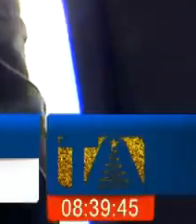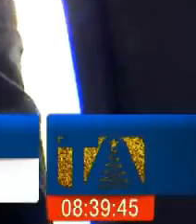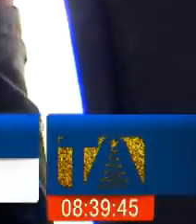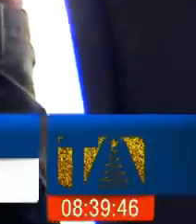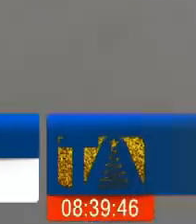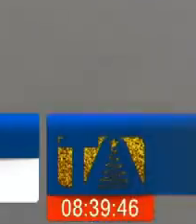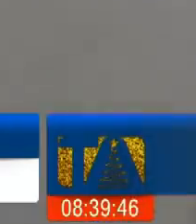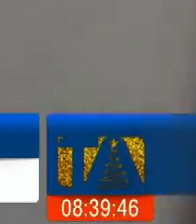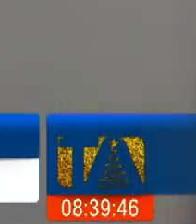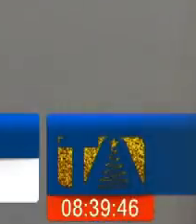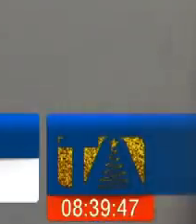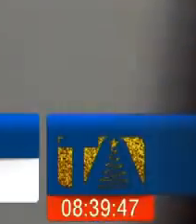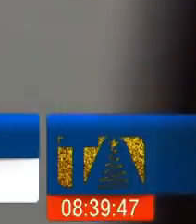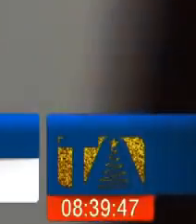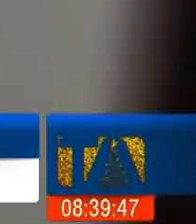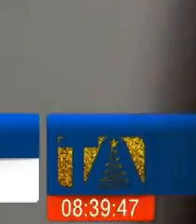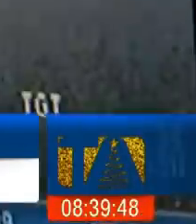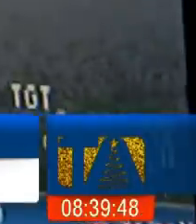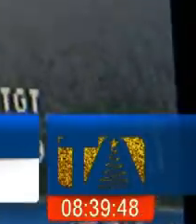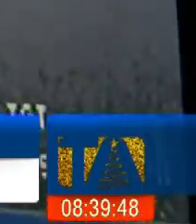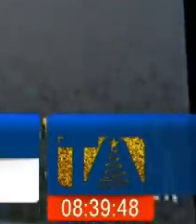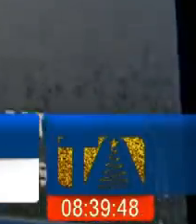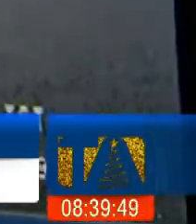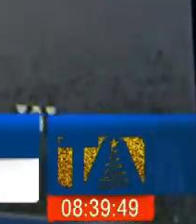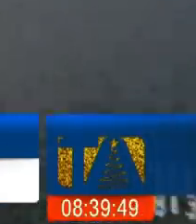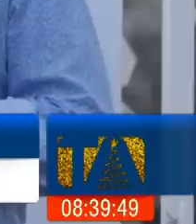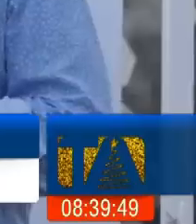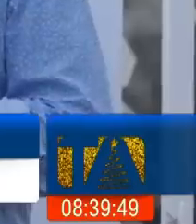las 24 horas al día, los 365 días